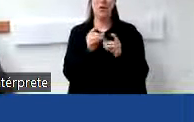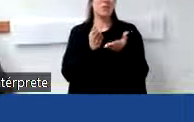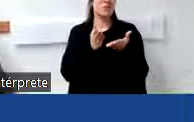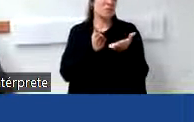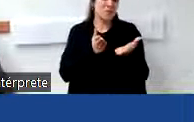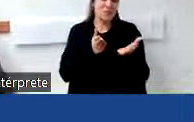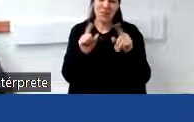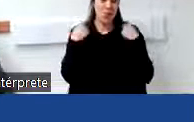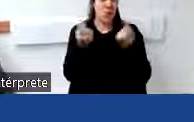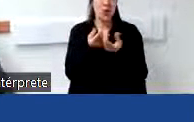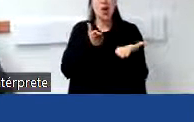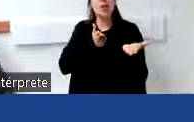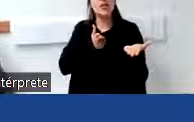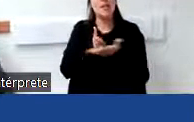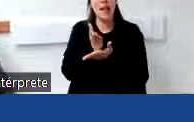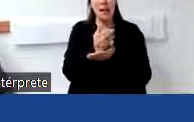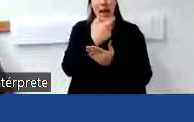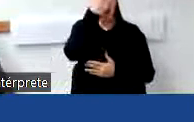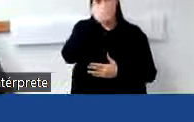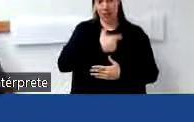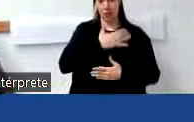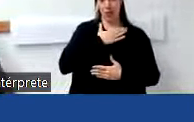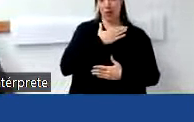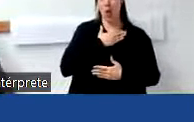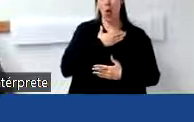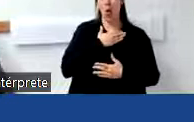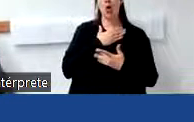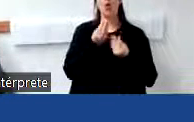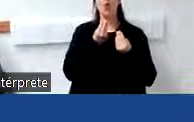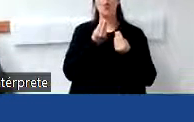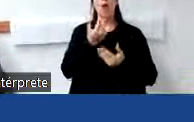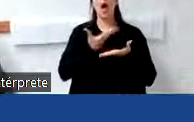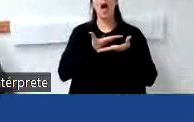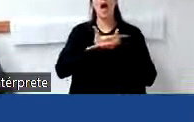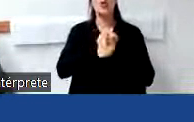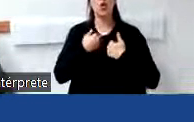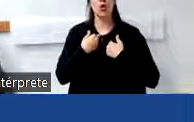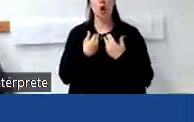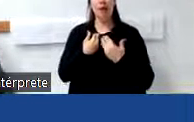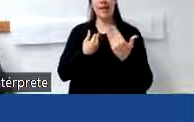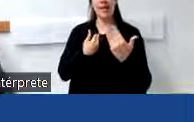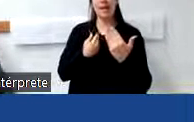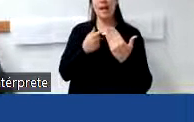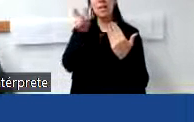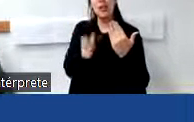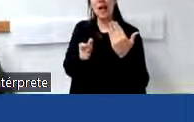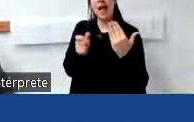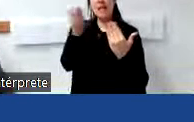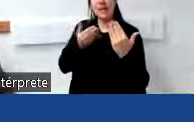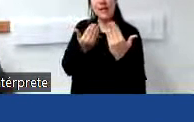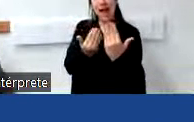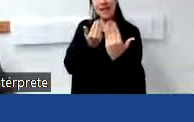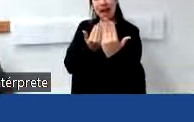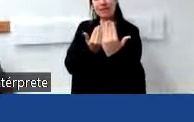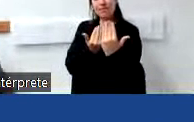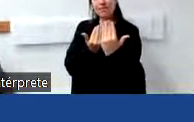que ir por delante un poquito de lo que es la persona con discapacidad visual, entonces nos hacemos nuestro brazo, la persona se toma de nuestro hombro,